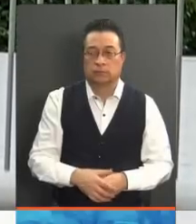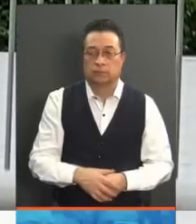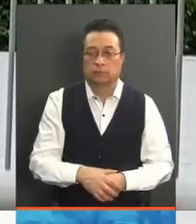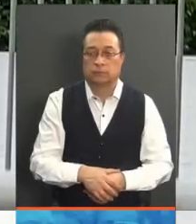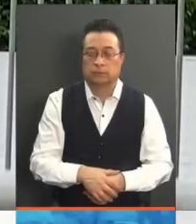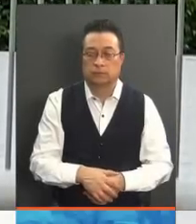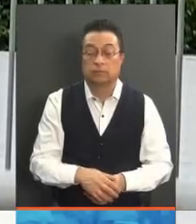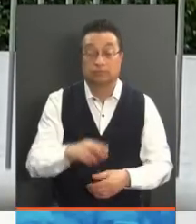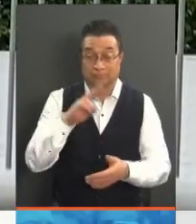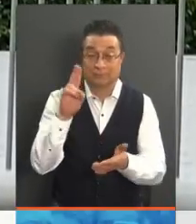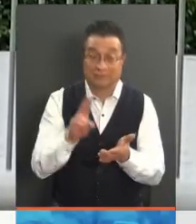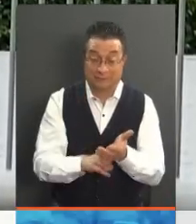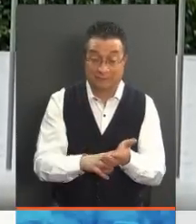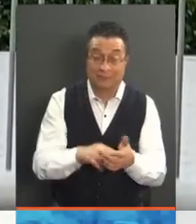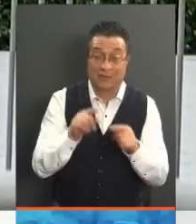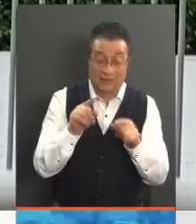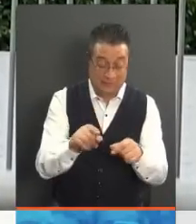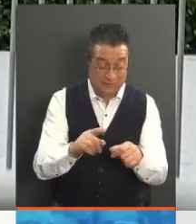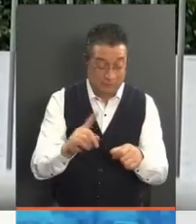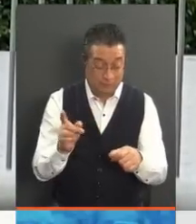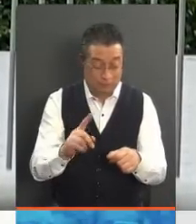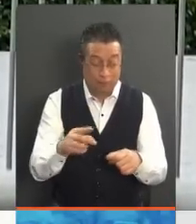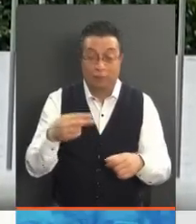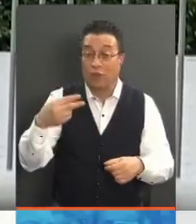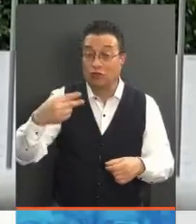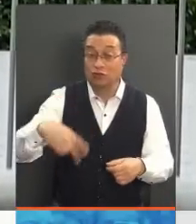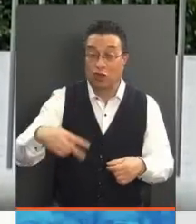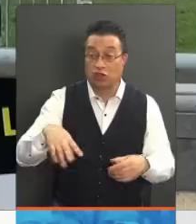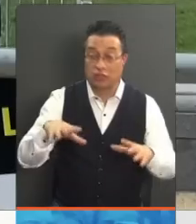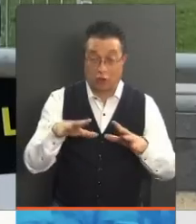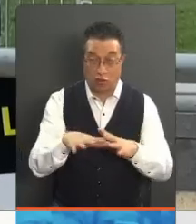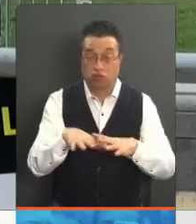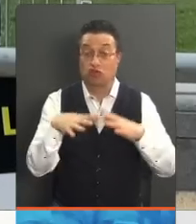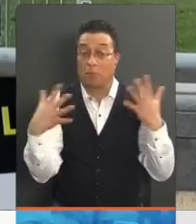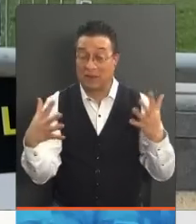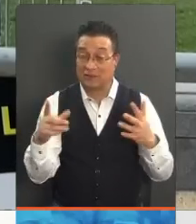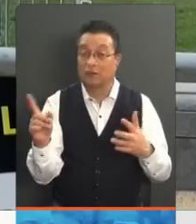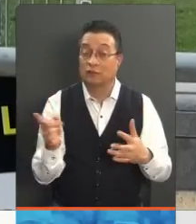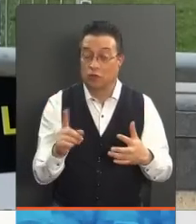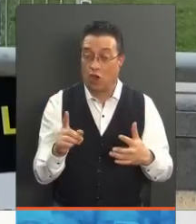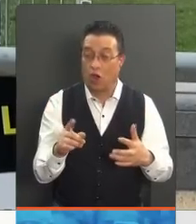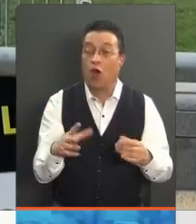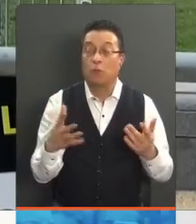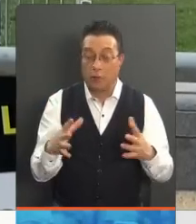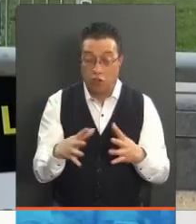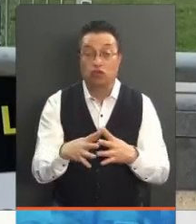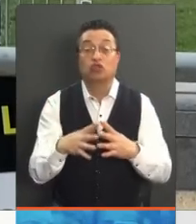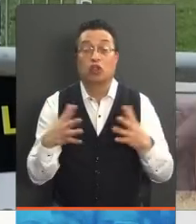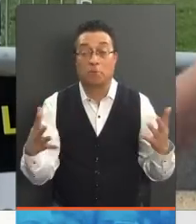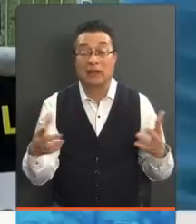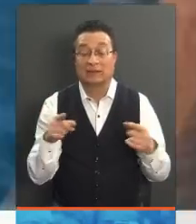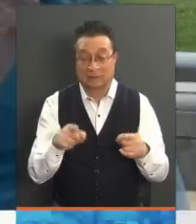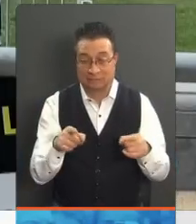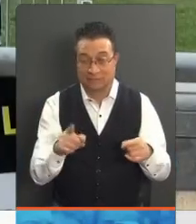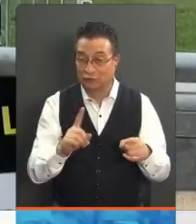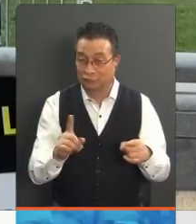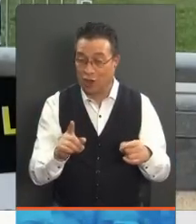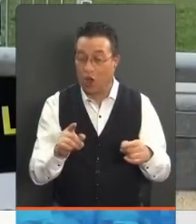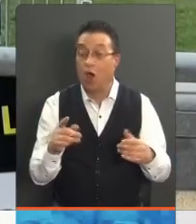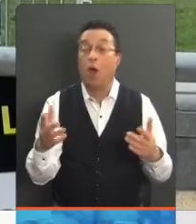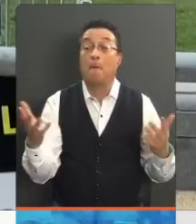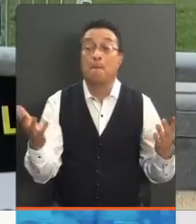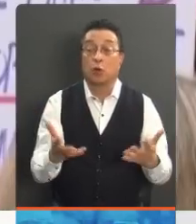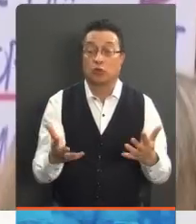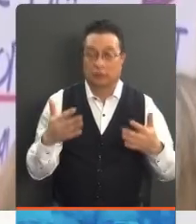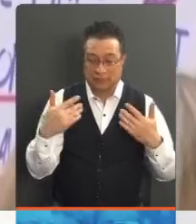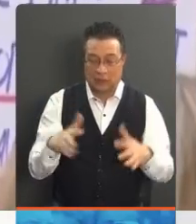La verdad es que no es una noticia que sorprenda por la sorpresa, Carlos, porque ya habíamos